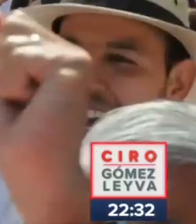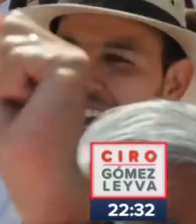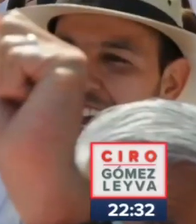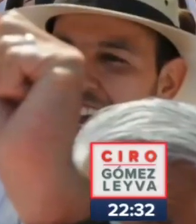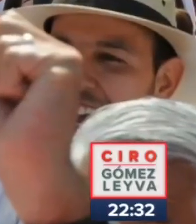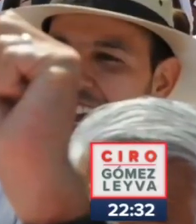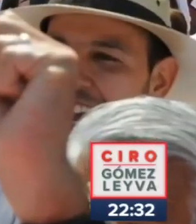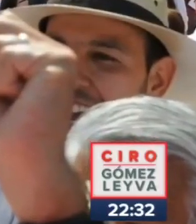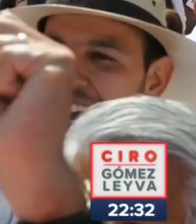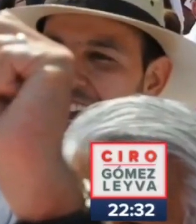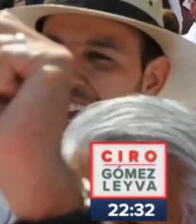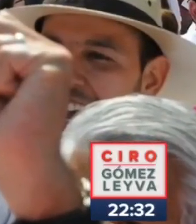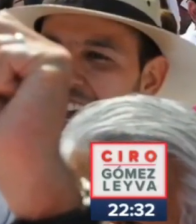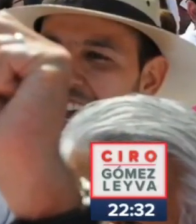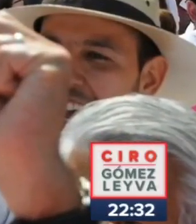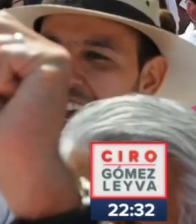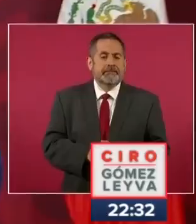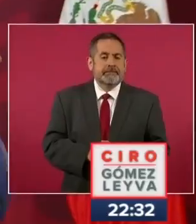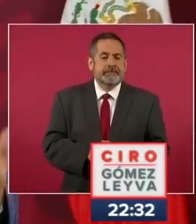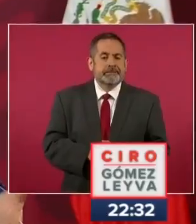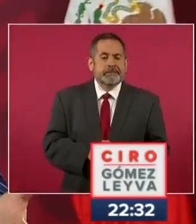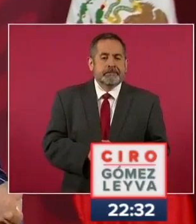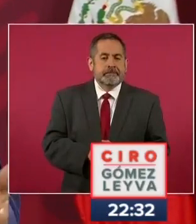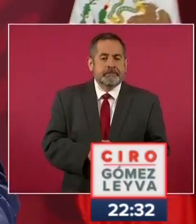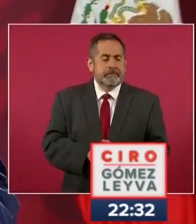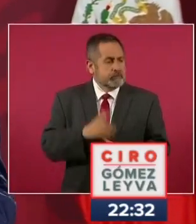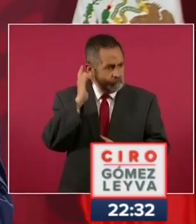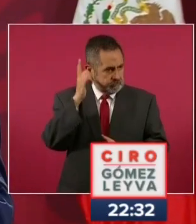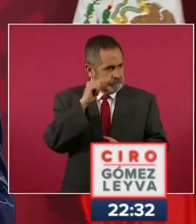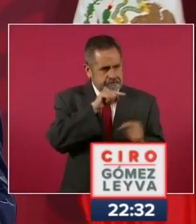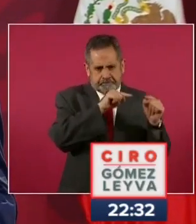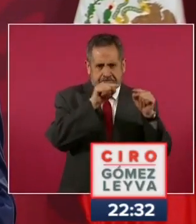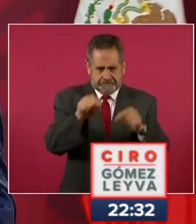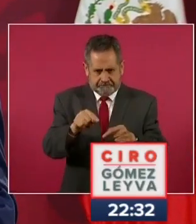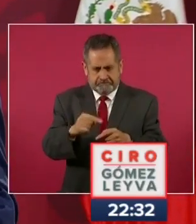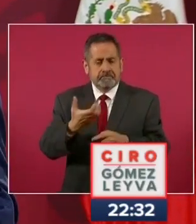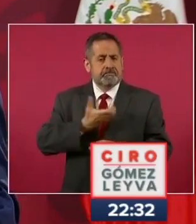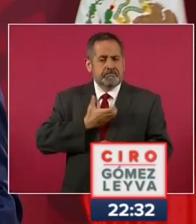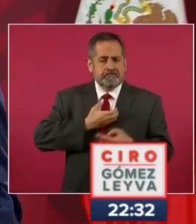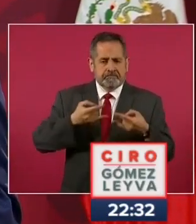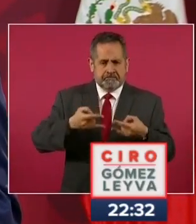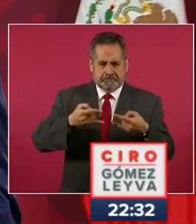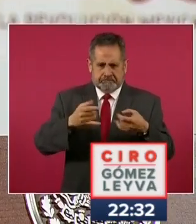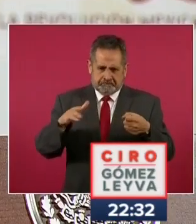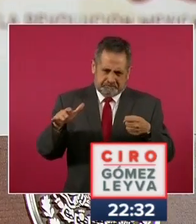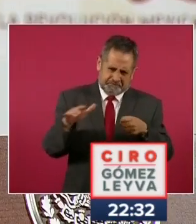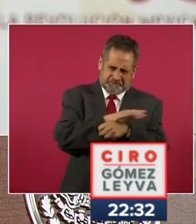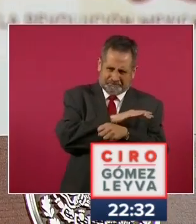más. Que se propongan llenar el Zócalo. Por ejemplo,